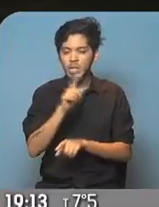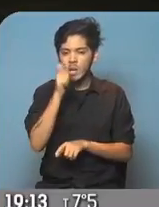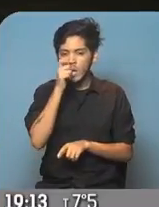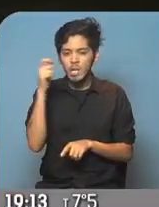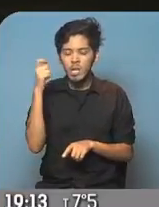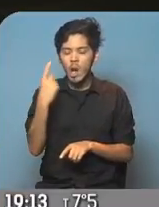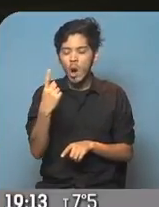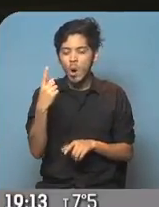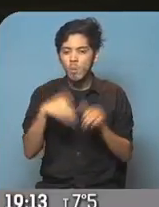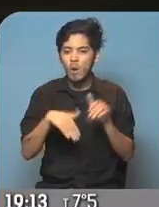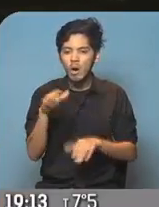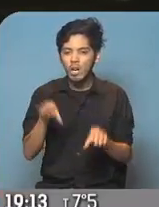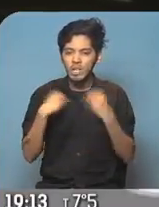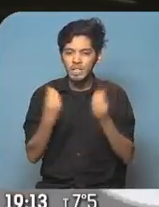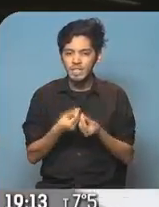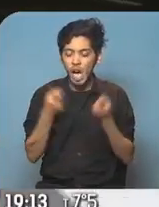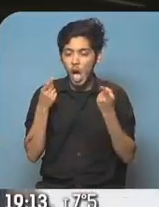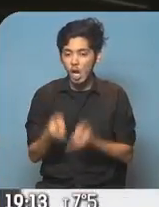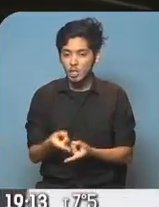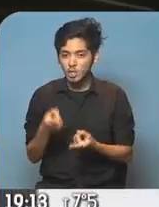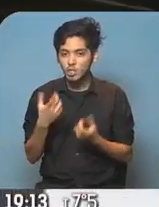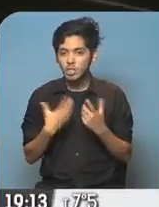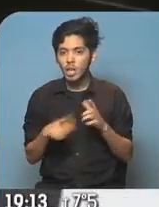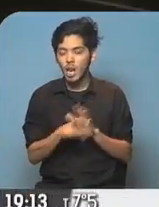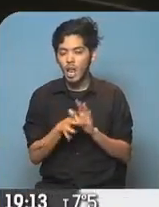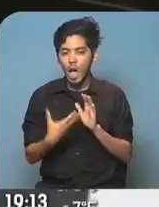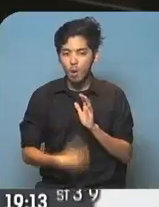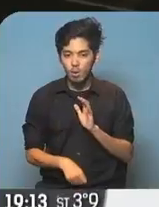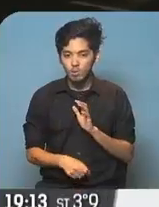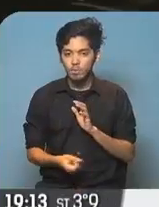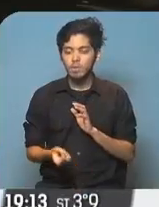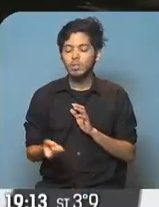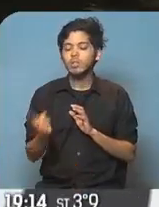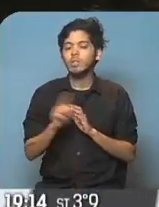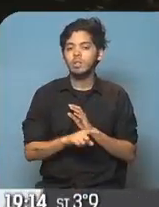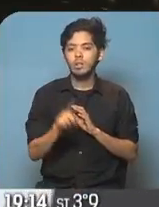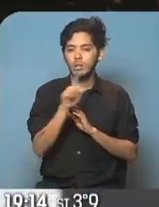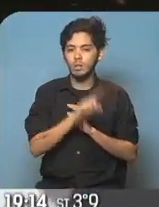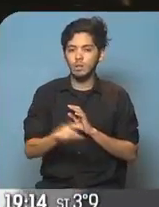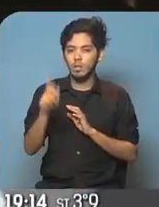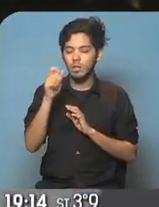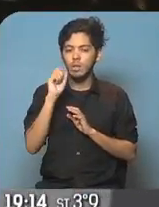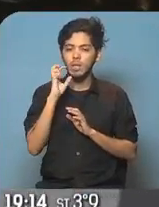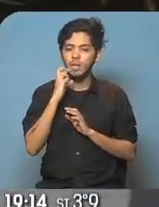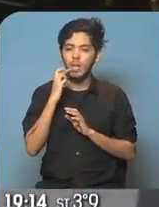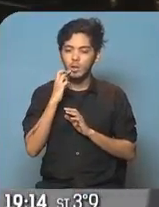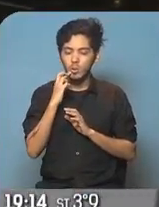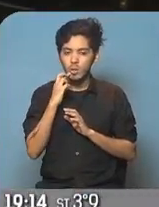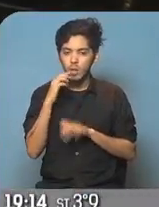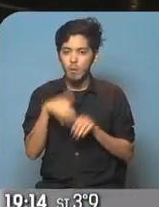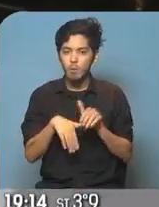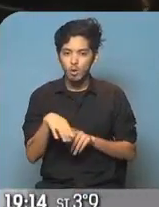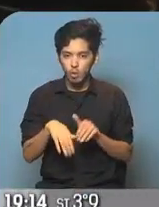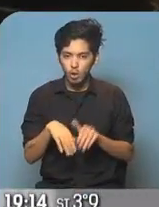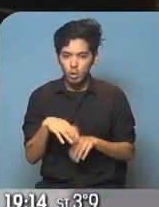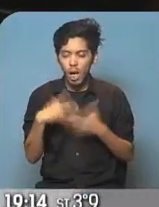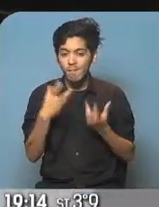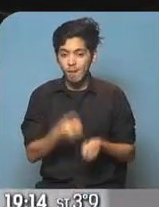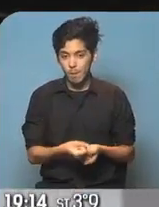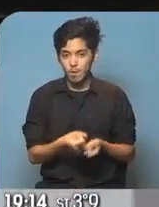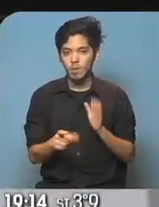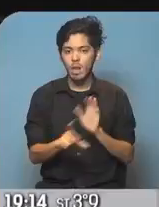121 diputados en contra de la ley de despenalización del aborto y 119 votos a